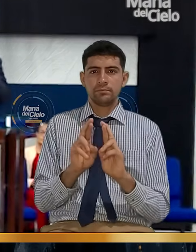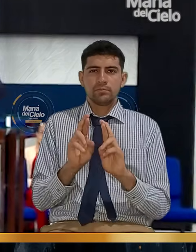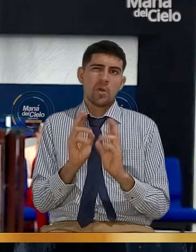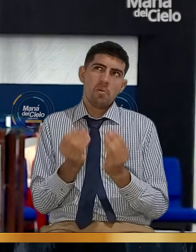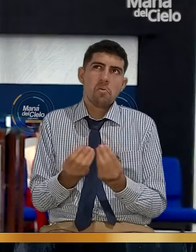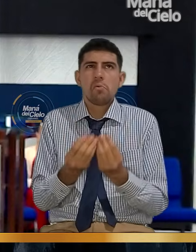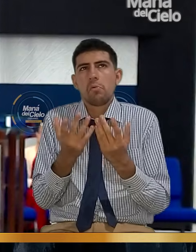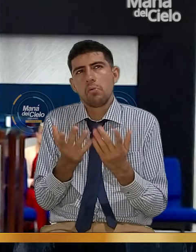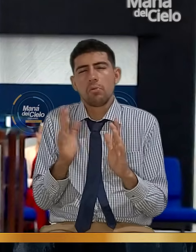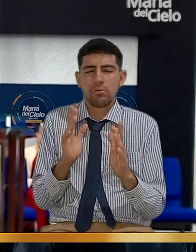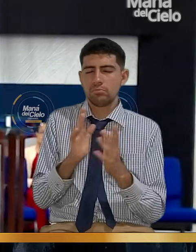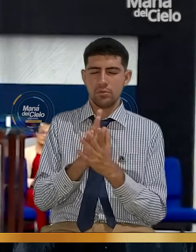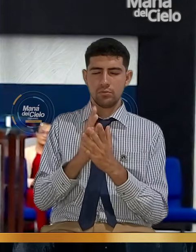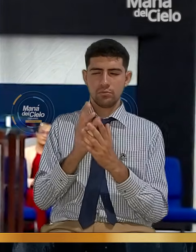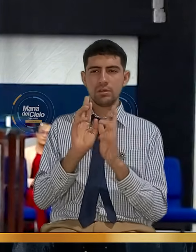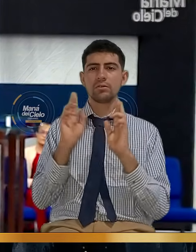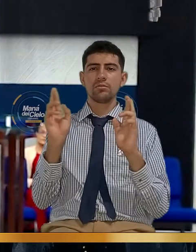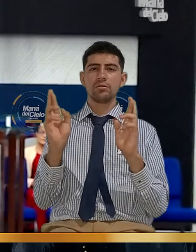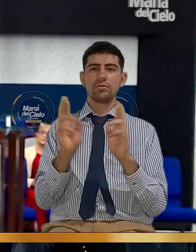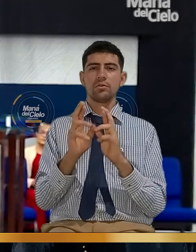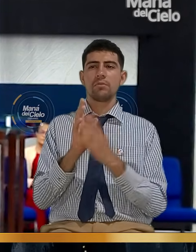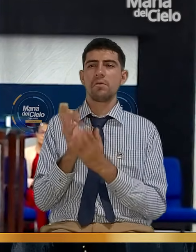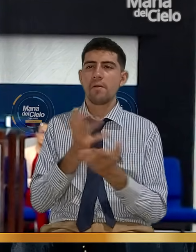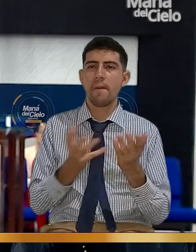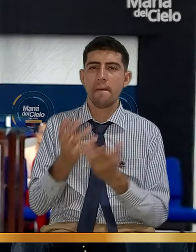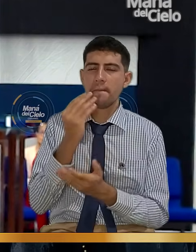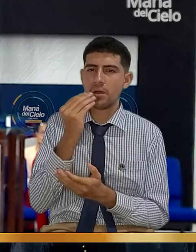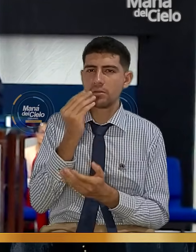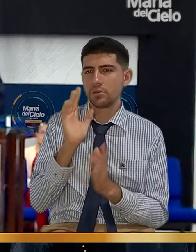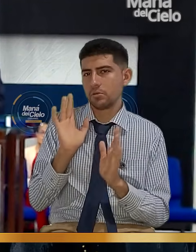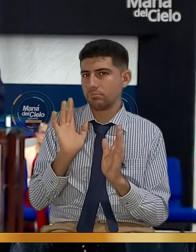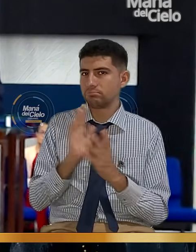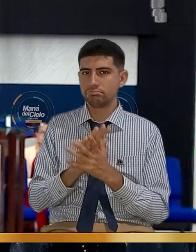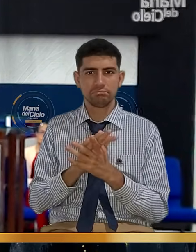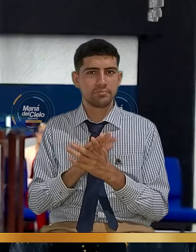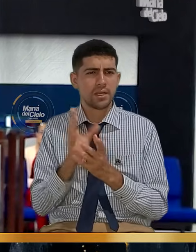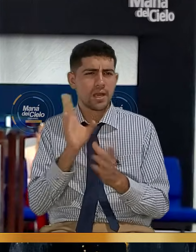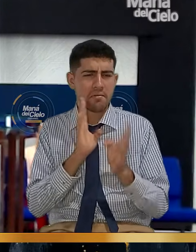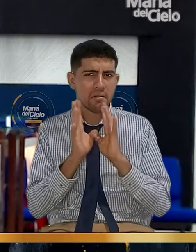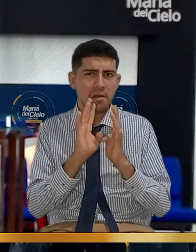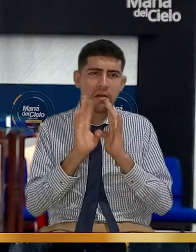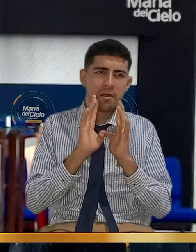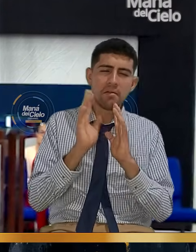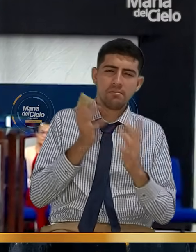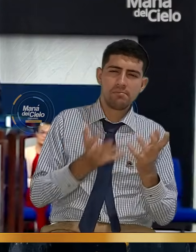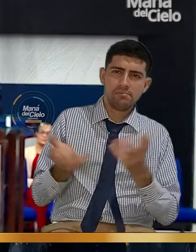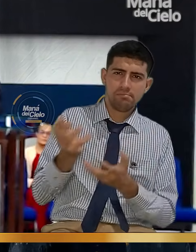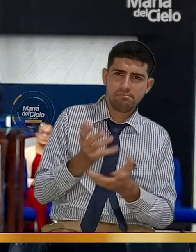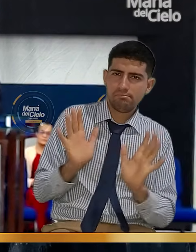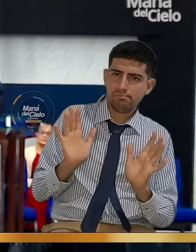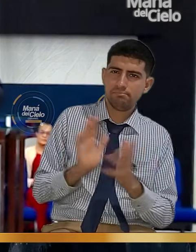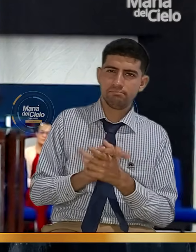reunión. Es una reunión, yo no les vamos a hacer culto, sino vamos a compartir con ellos como un champú y